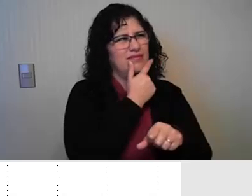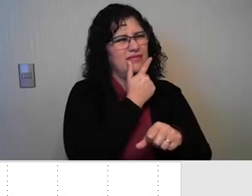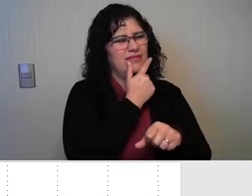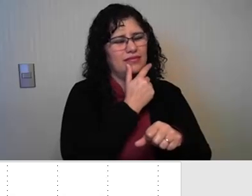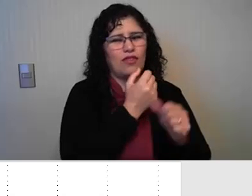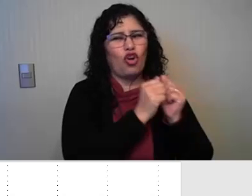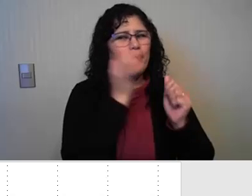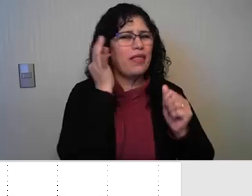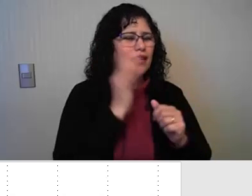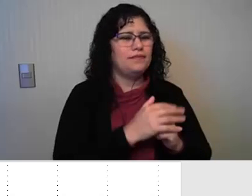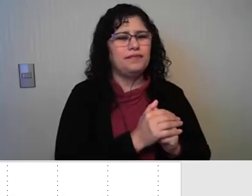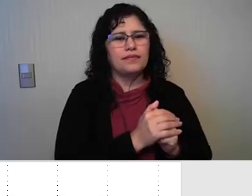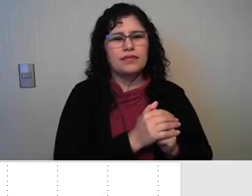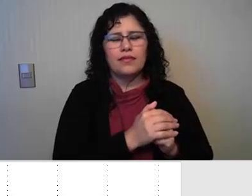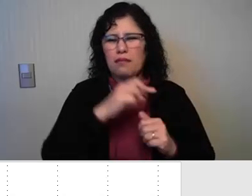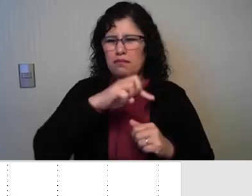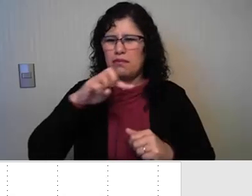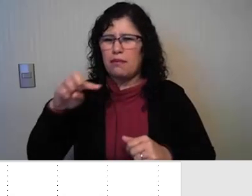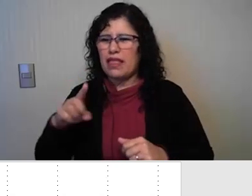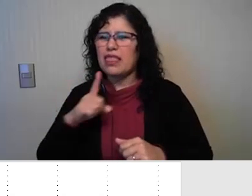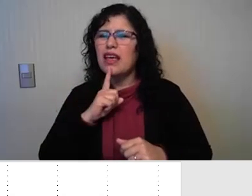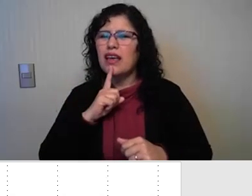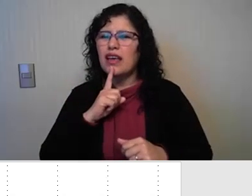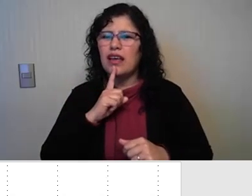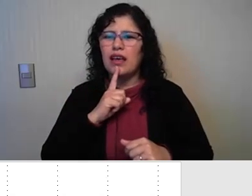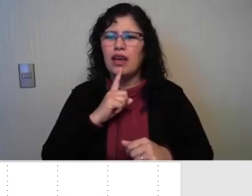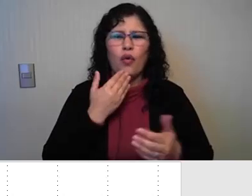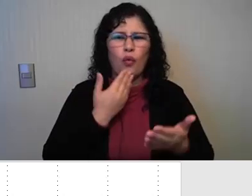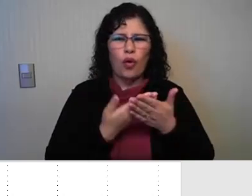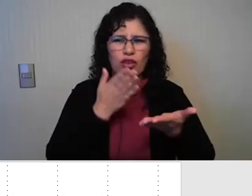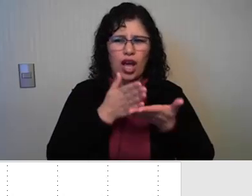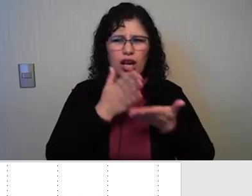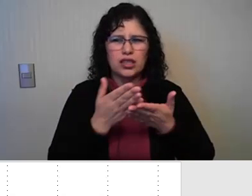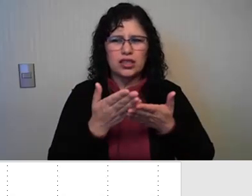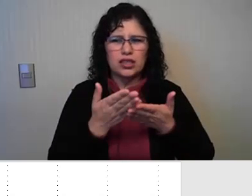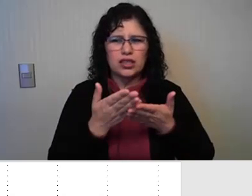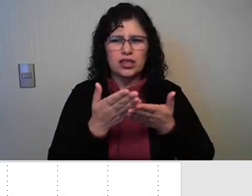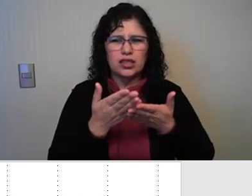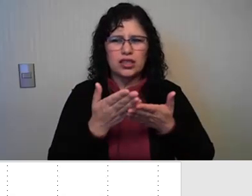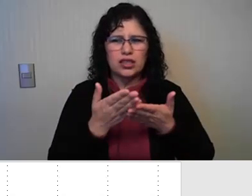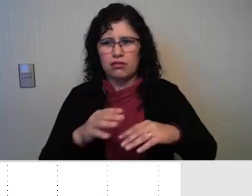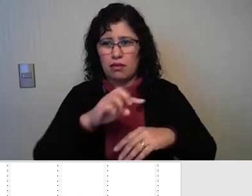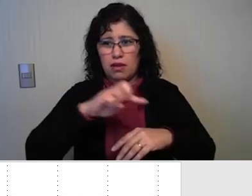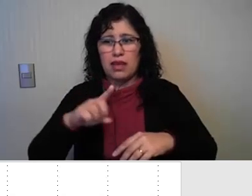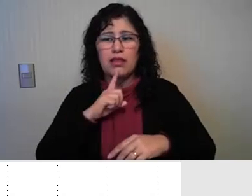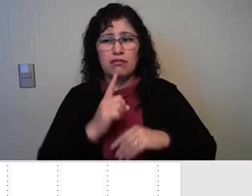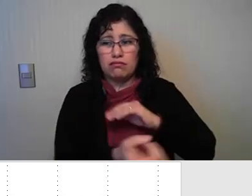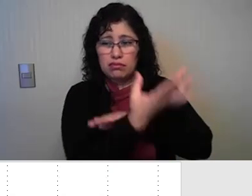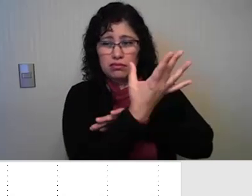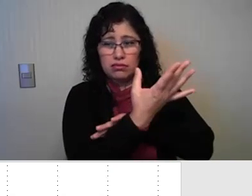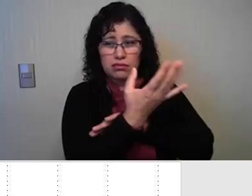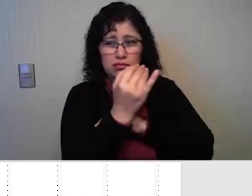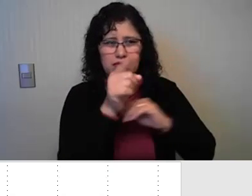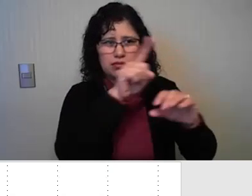Respecto al PPT, ¿usted lo sube después de la clase o ya lo subió? Que no Toda la sé. información está en